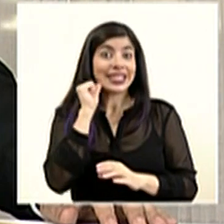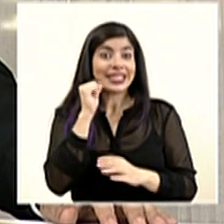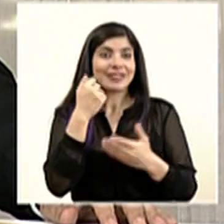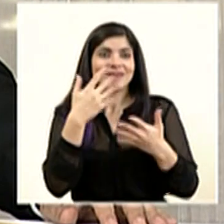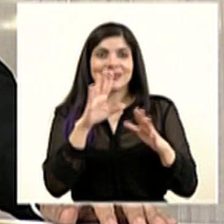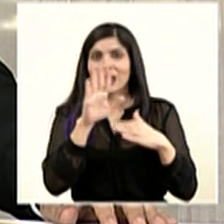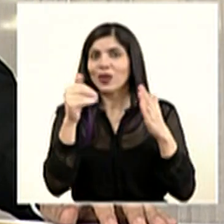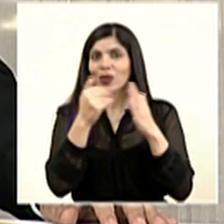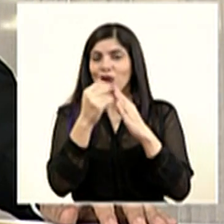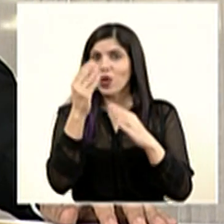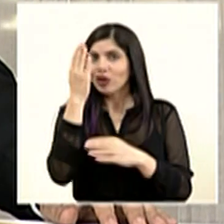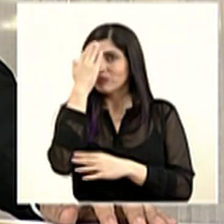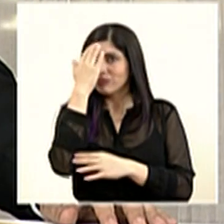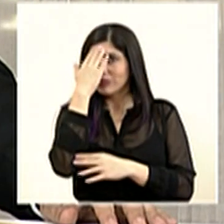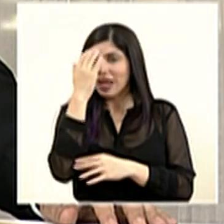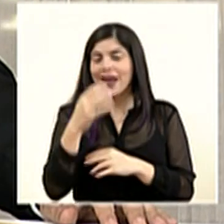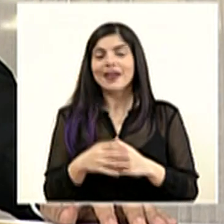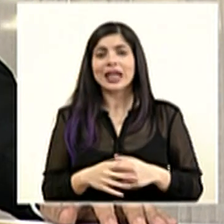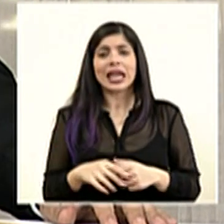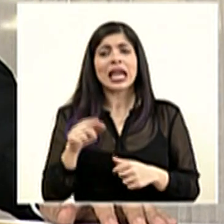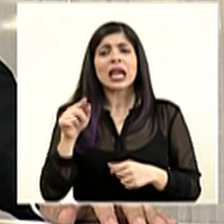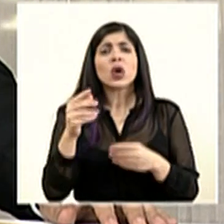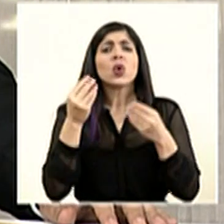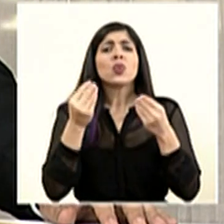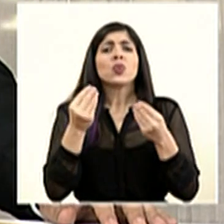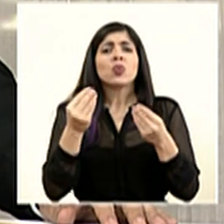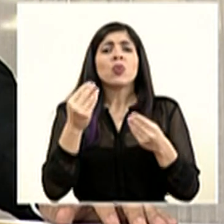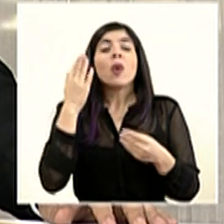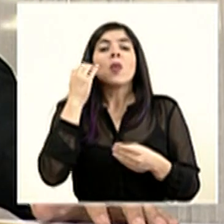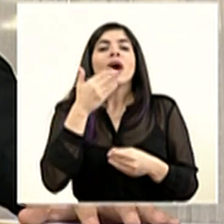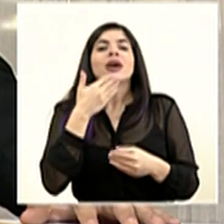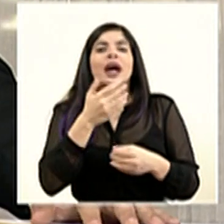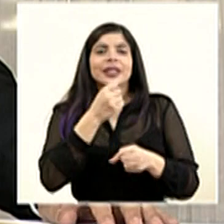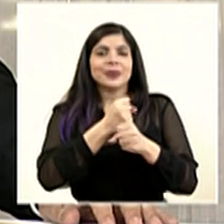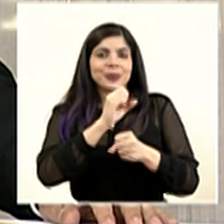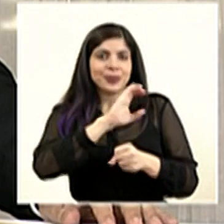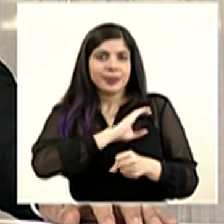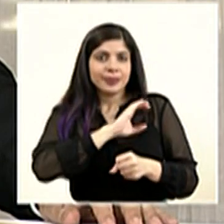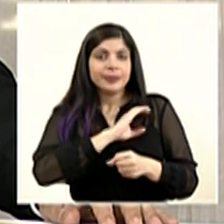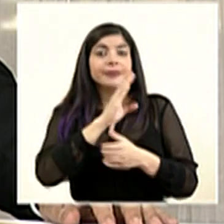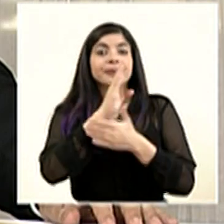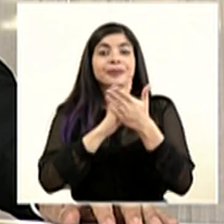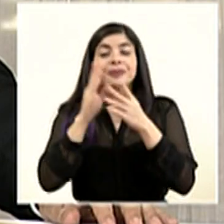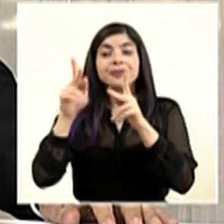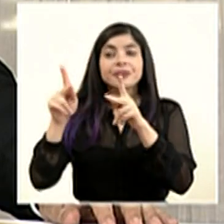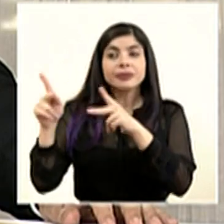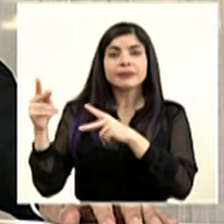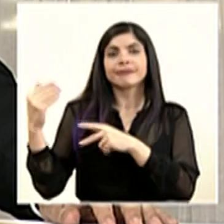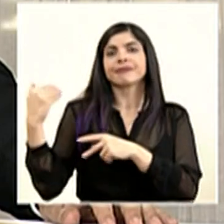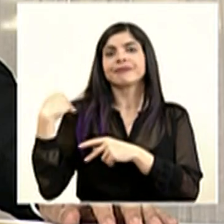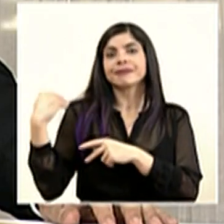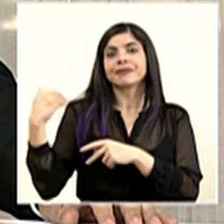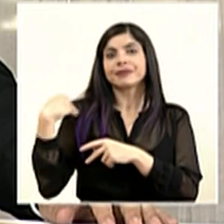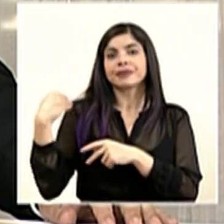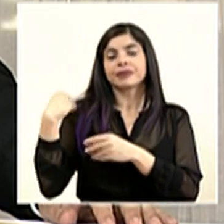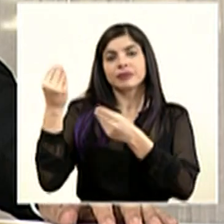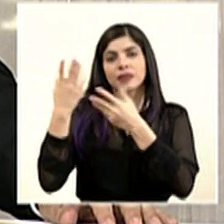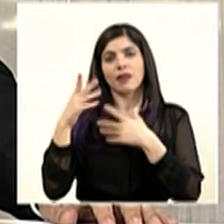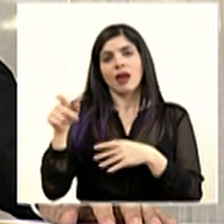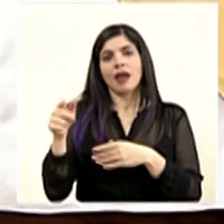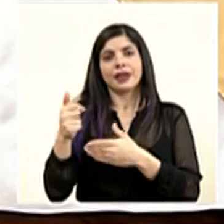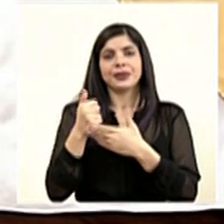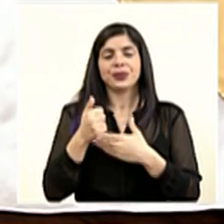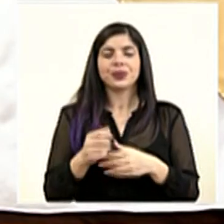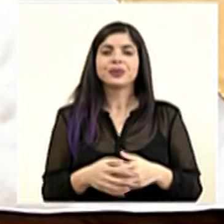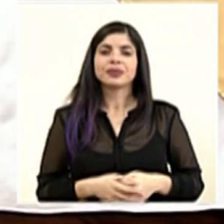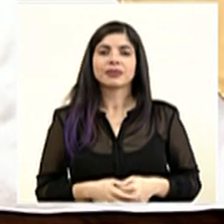conocidos públicamente, fue muchos por la labor policial y algunas también informaciones que recibimos de ciudadanos de la zona.